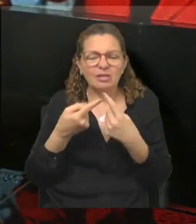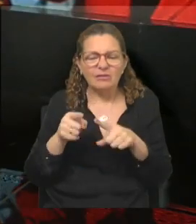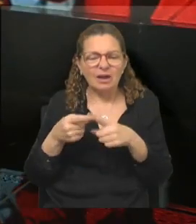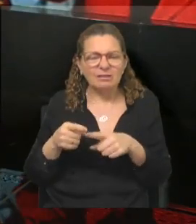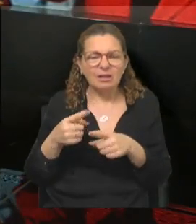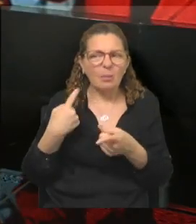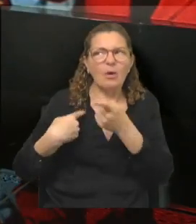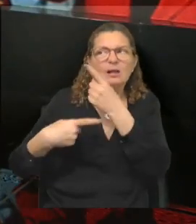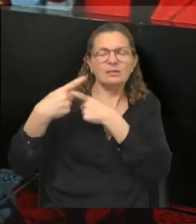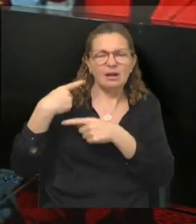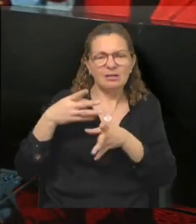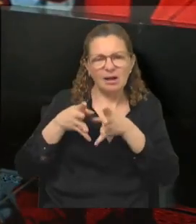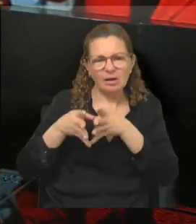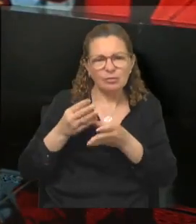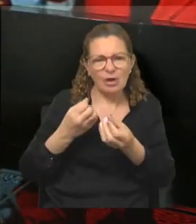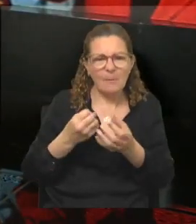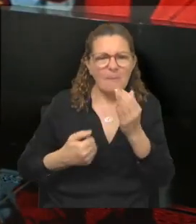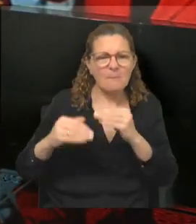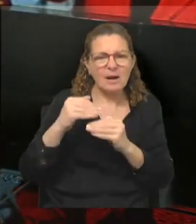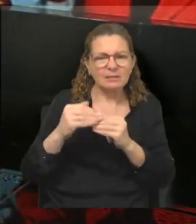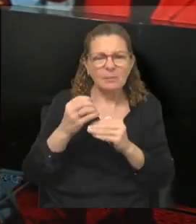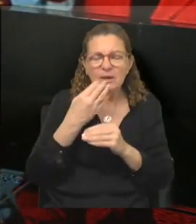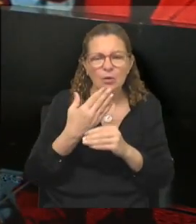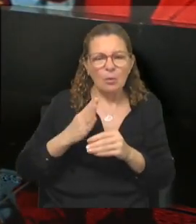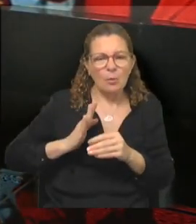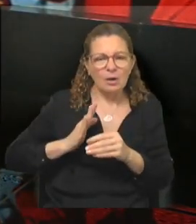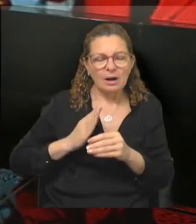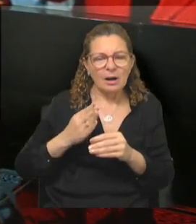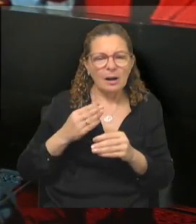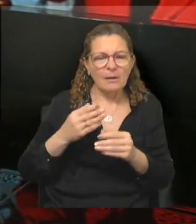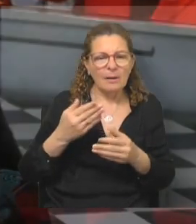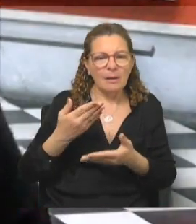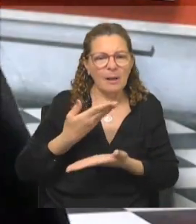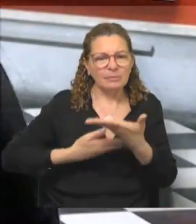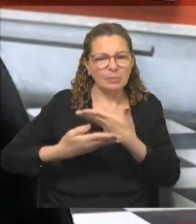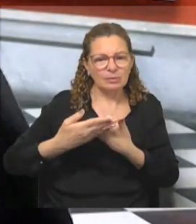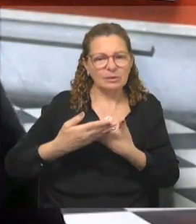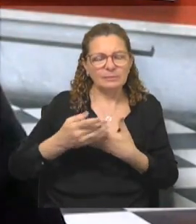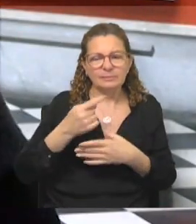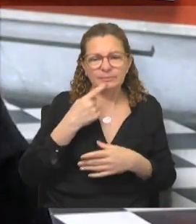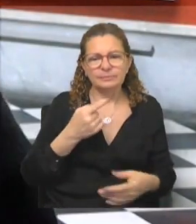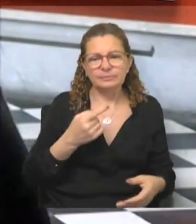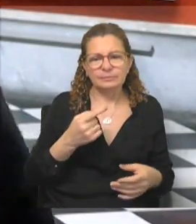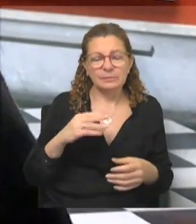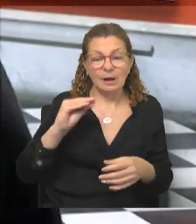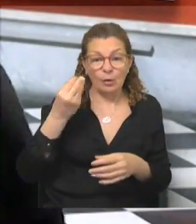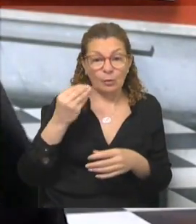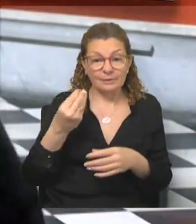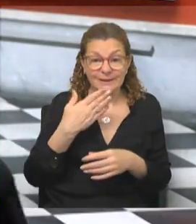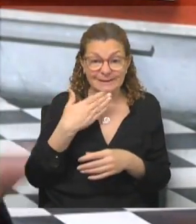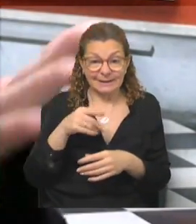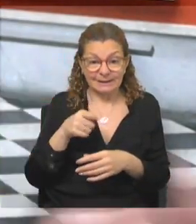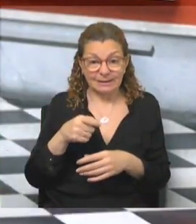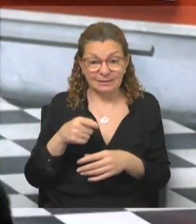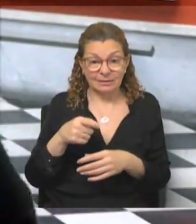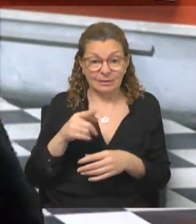atrasan en la lucha por más y mejor participación femenina en la política la juventud entiende que